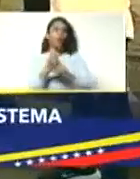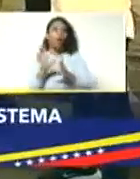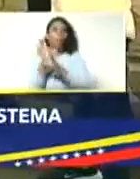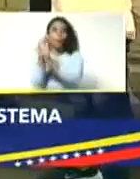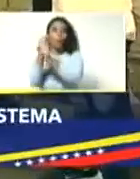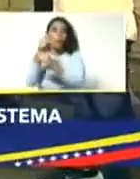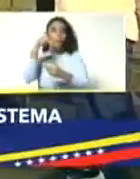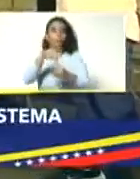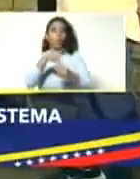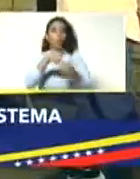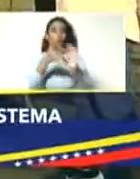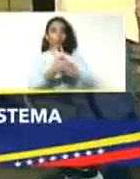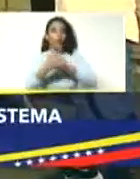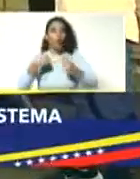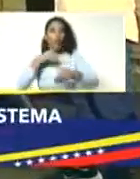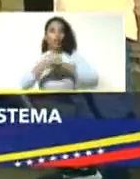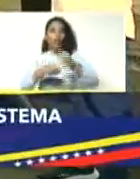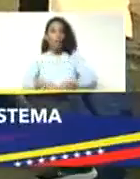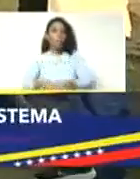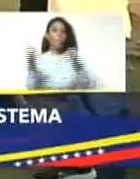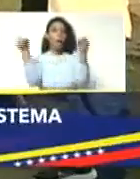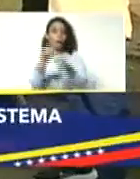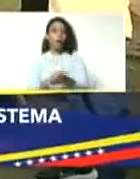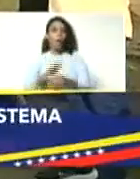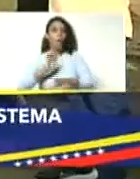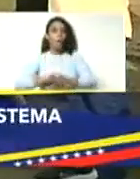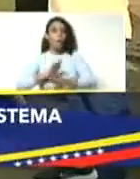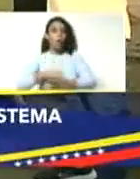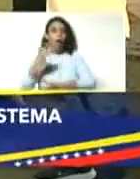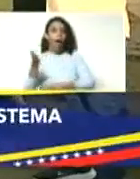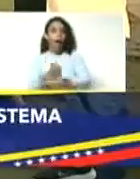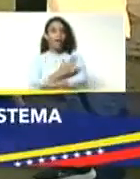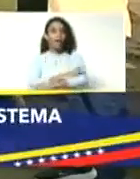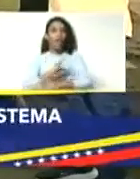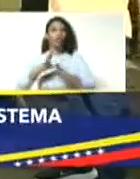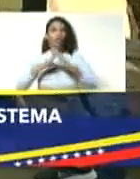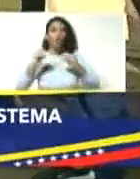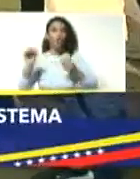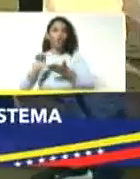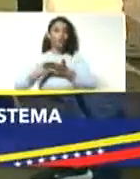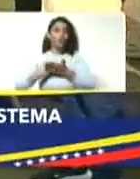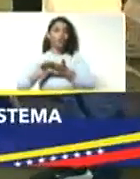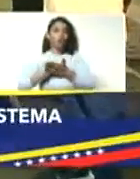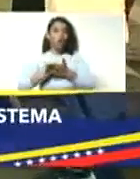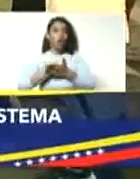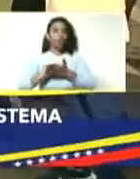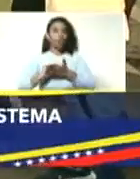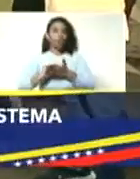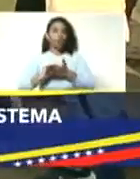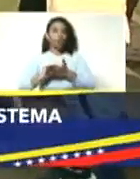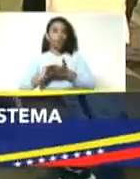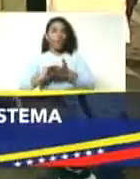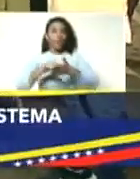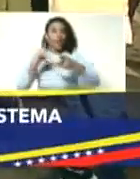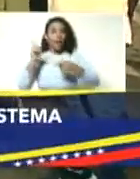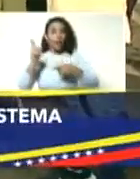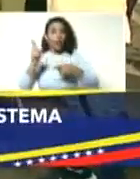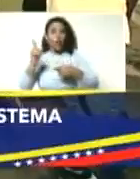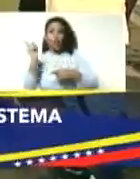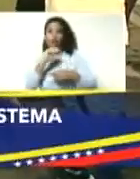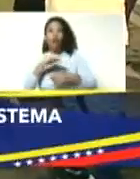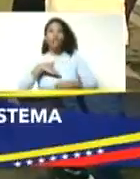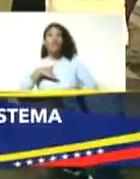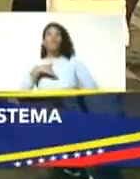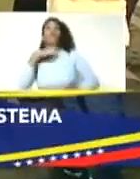dependencia petrolera nos hizo daño, porque antes todo se resolvía a rielazo, y de rielazo a rielazo no llegaban